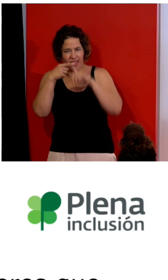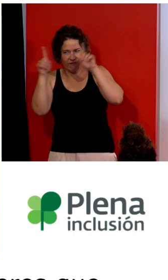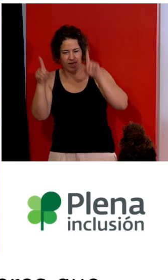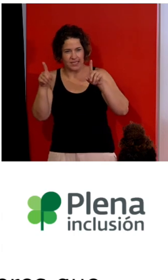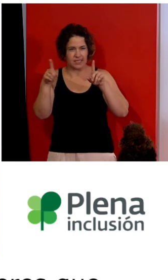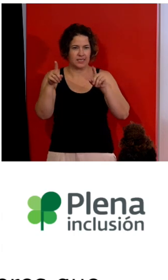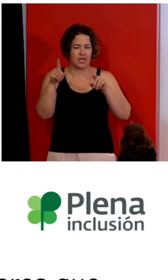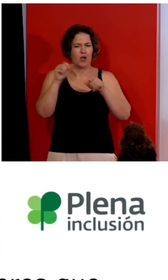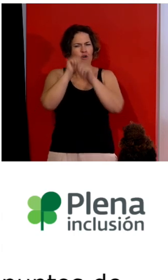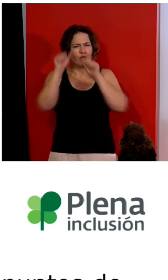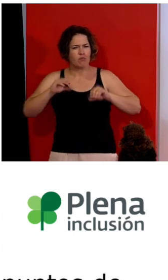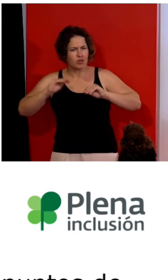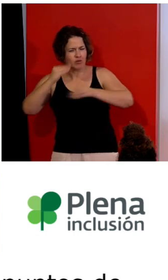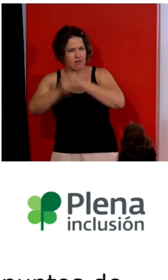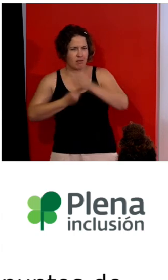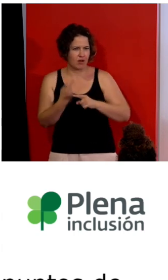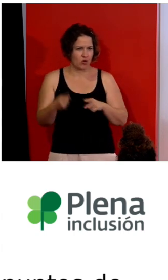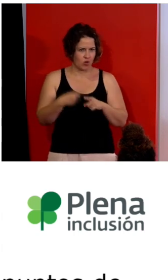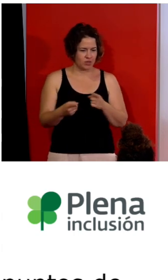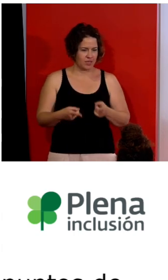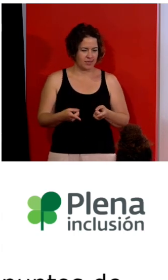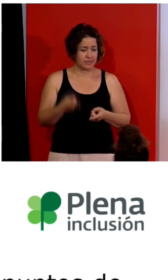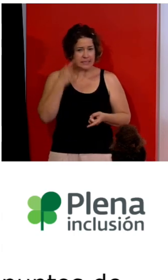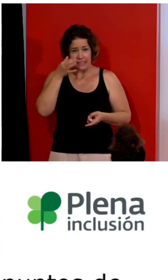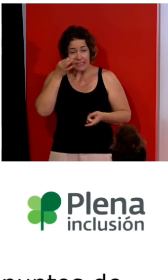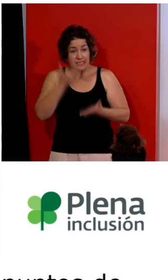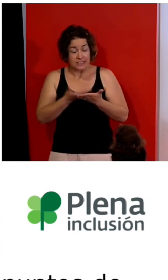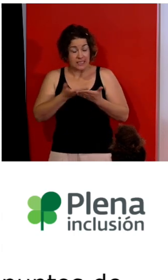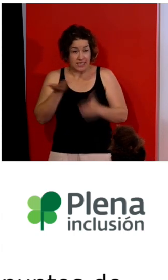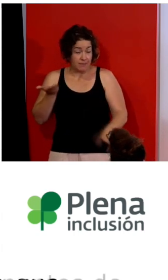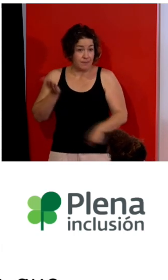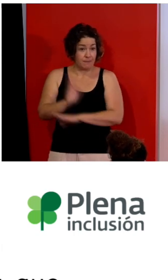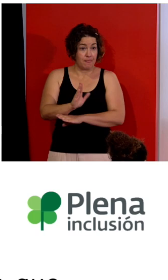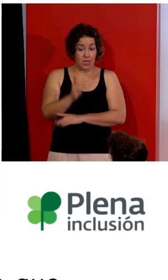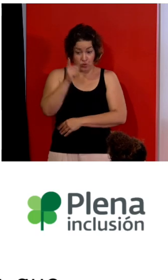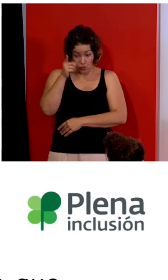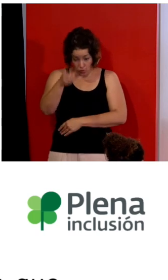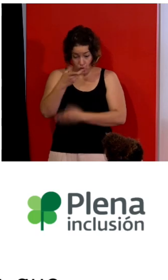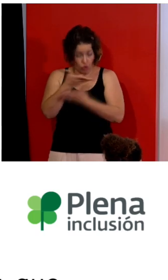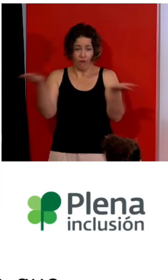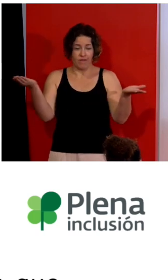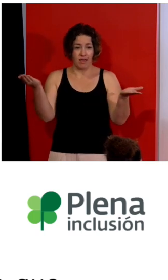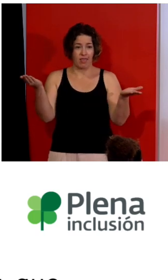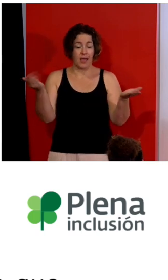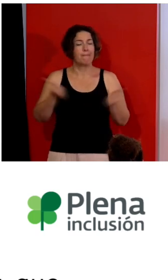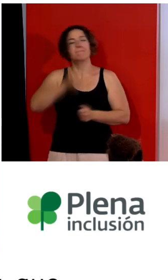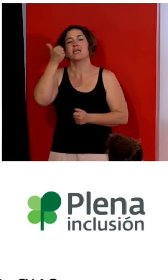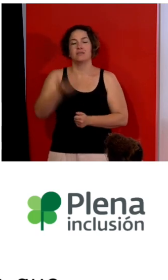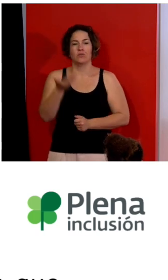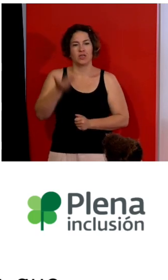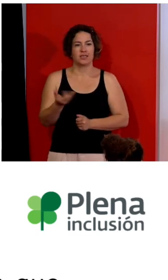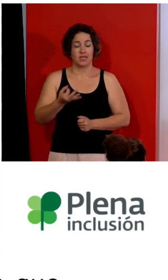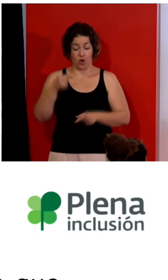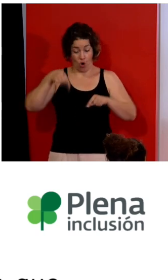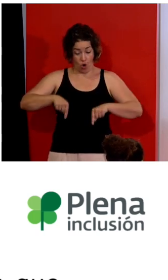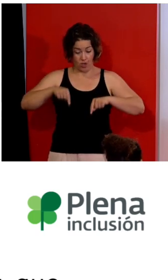diferentes, otra forma de hacer, que realmente lo representas, créetelo, y que lo más importante